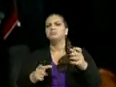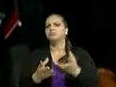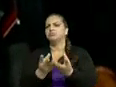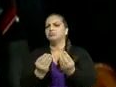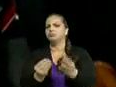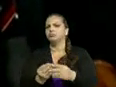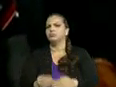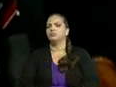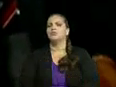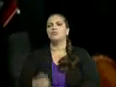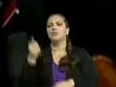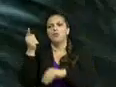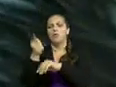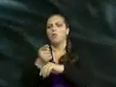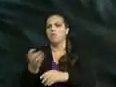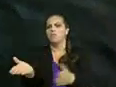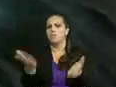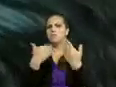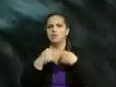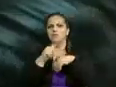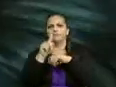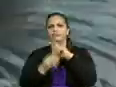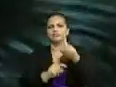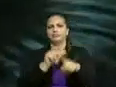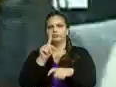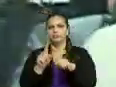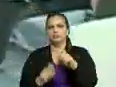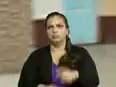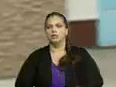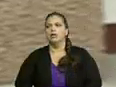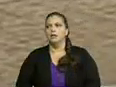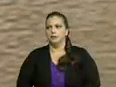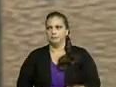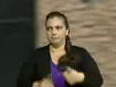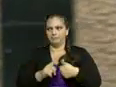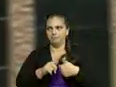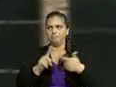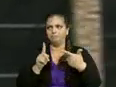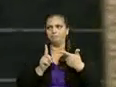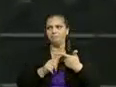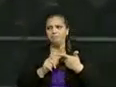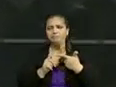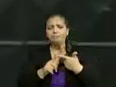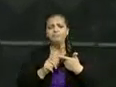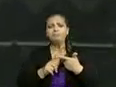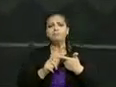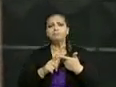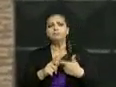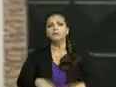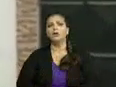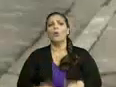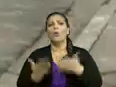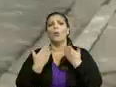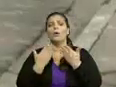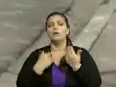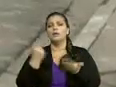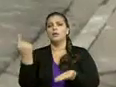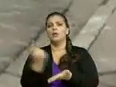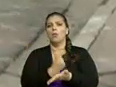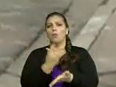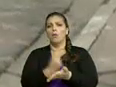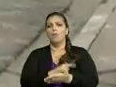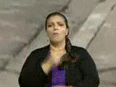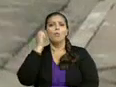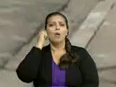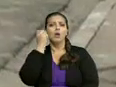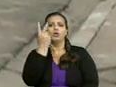incertidumbre en la defensa técnica de algunos involucrados. Noche de copas terminó en el asesinato a puñaladas de una mujer en la cooperativa